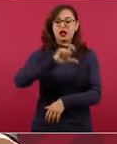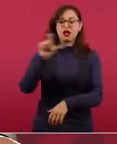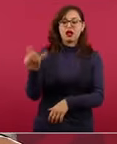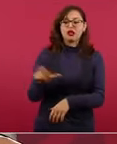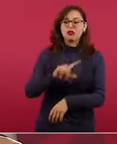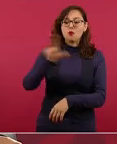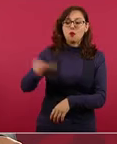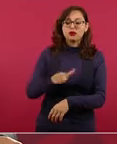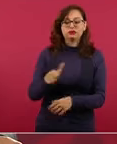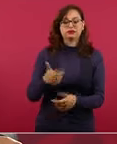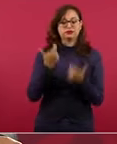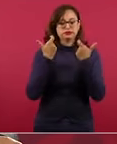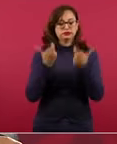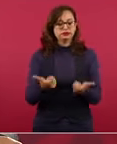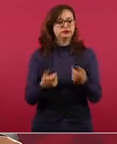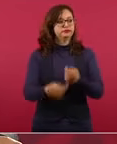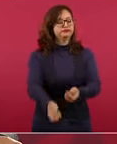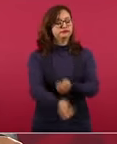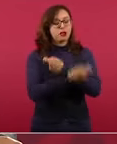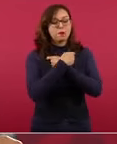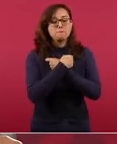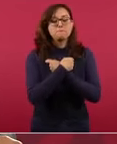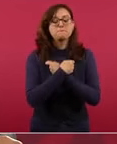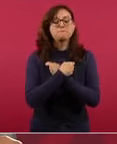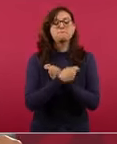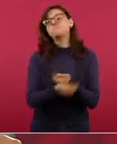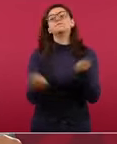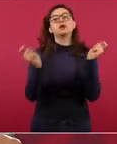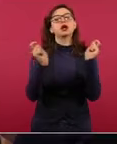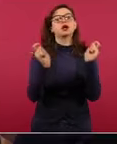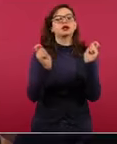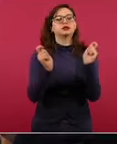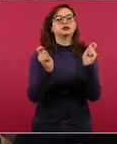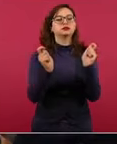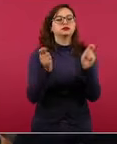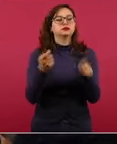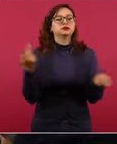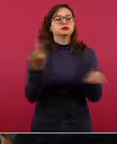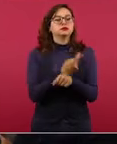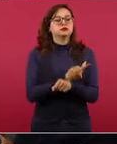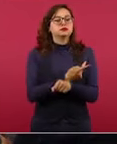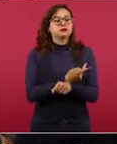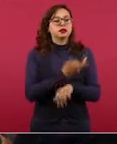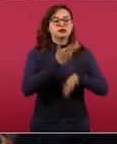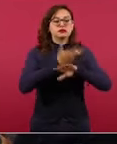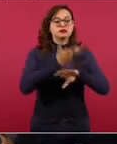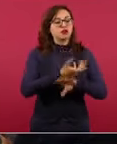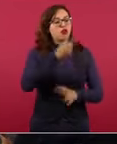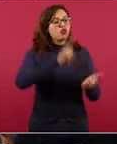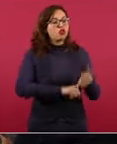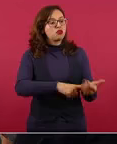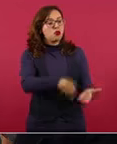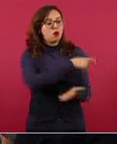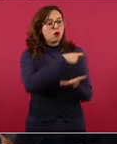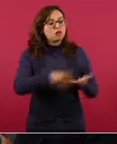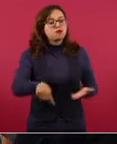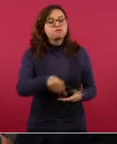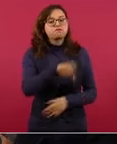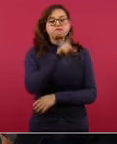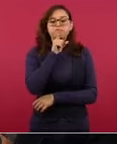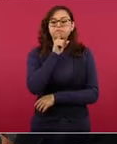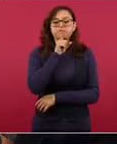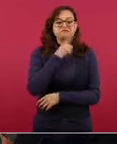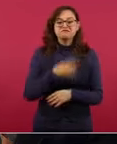y crecen las importaciones de china se les llenan los